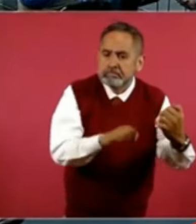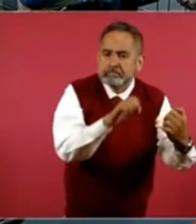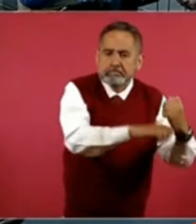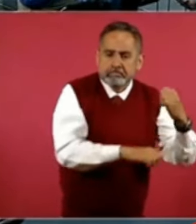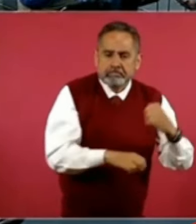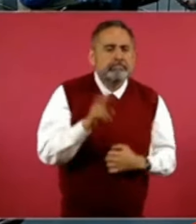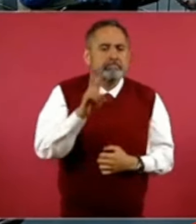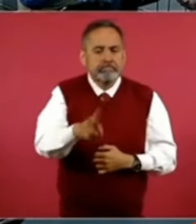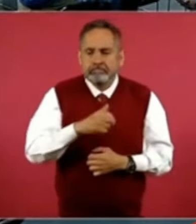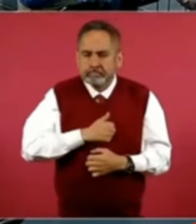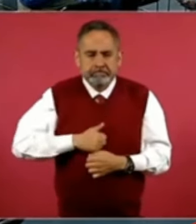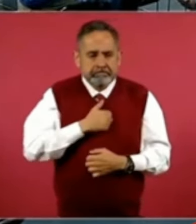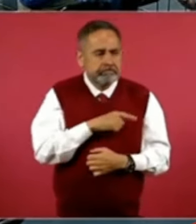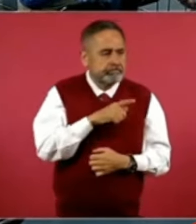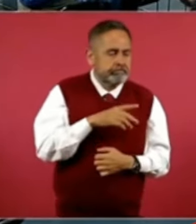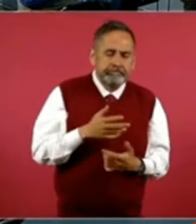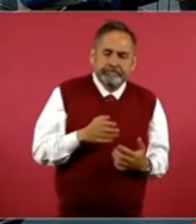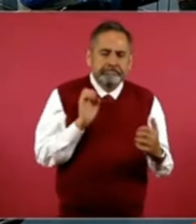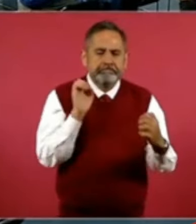lamentablemente engañaron al